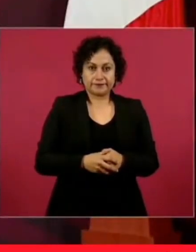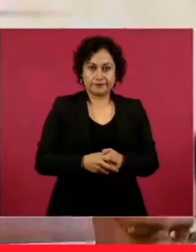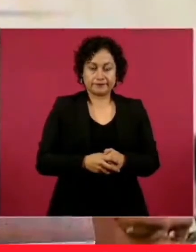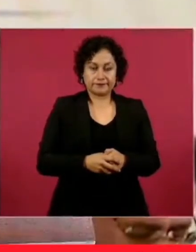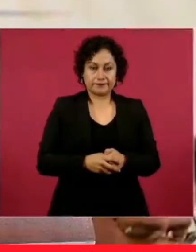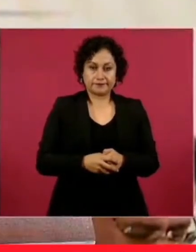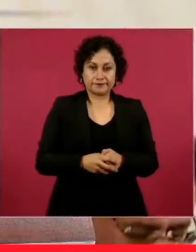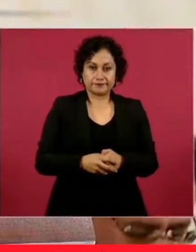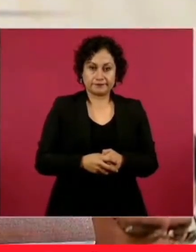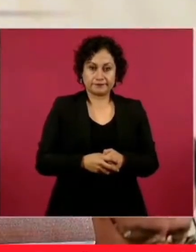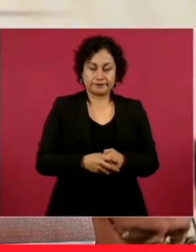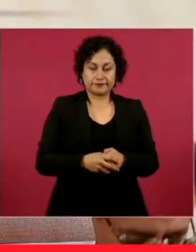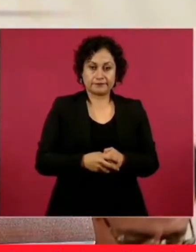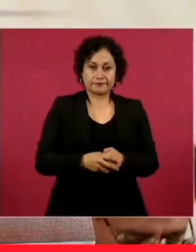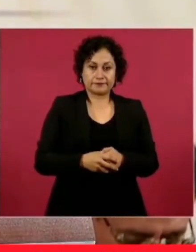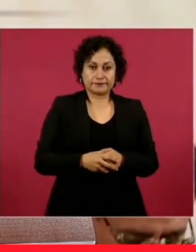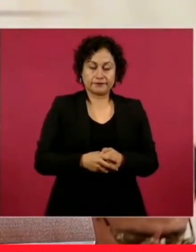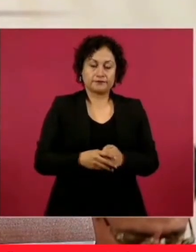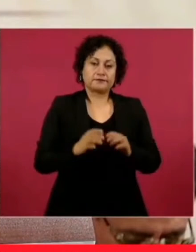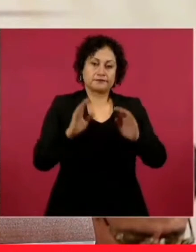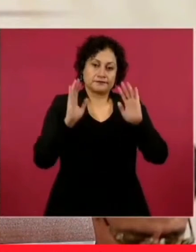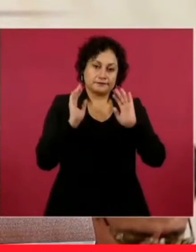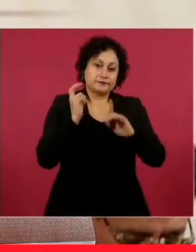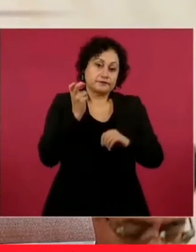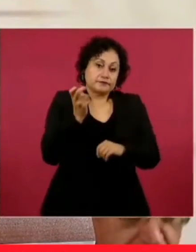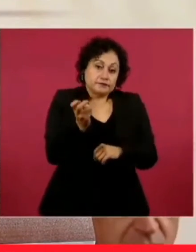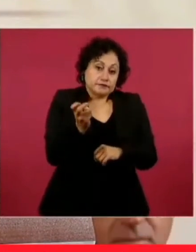de que no les rinda nada.